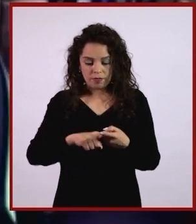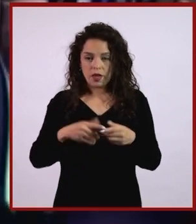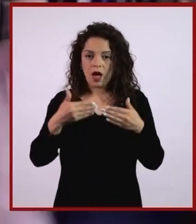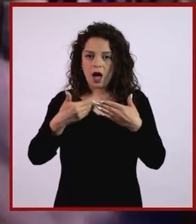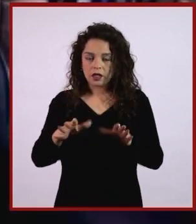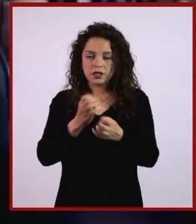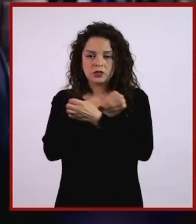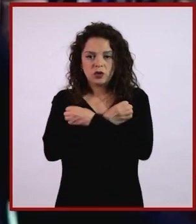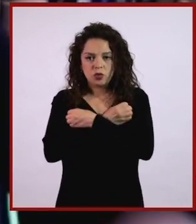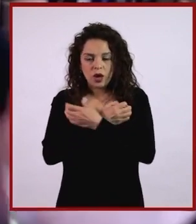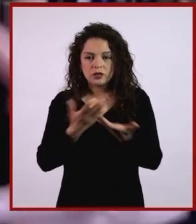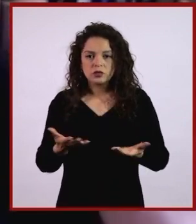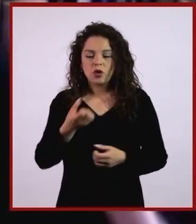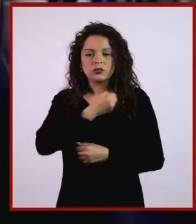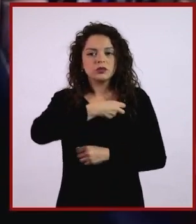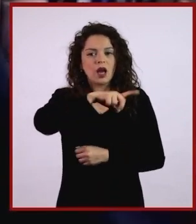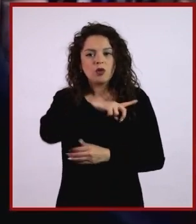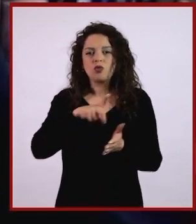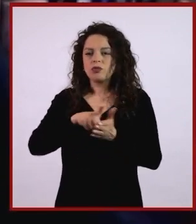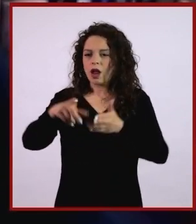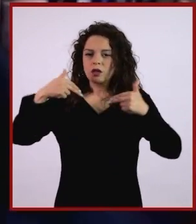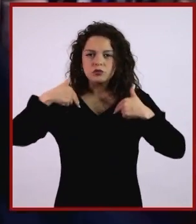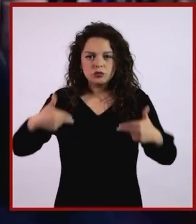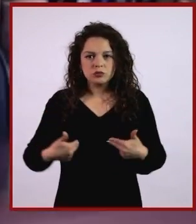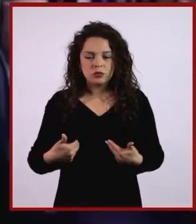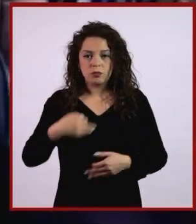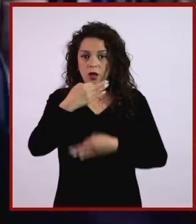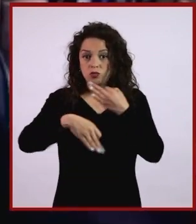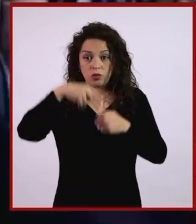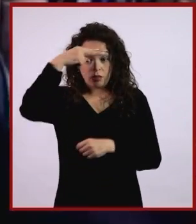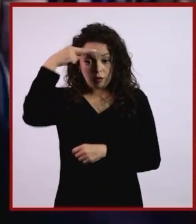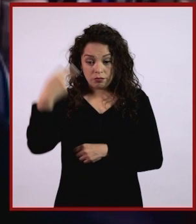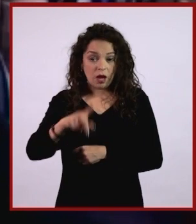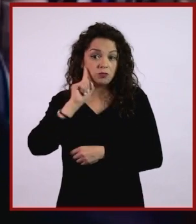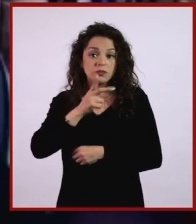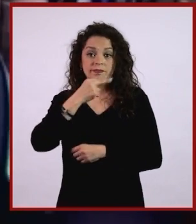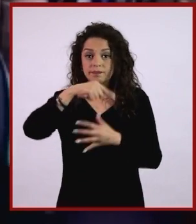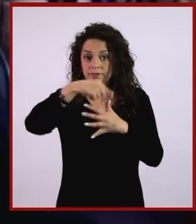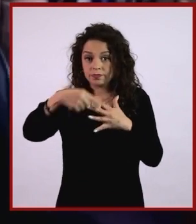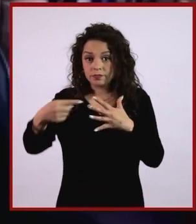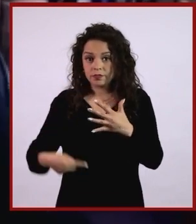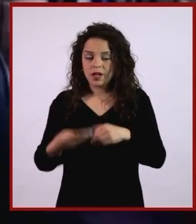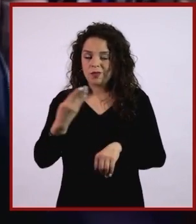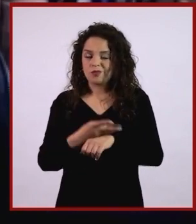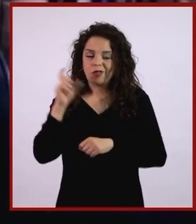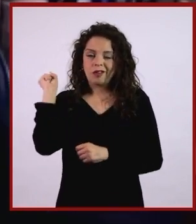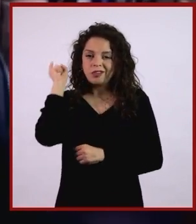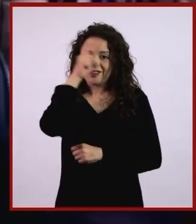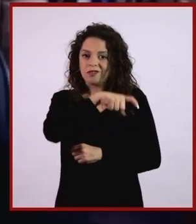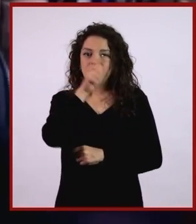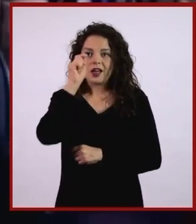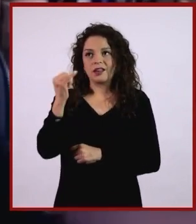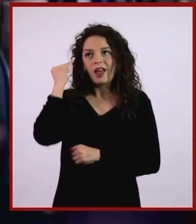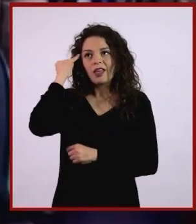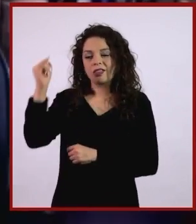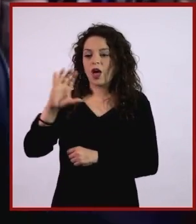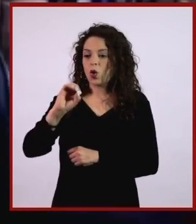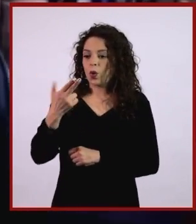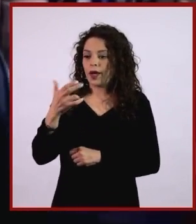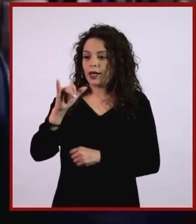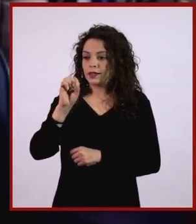acceso a la educación y a la salud, de derechos humanos que tengan todas y todos los mexicanos, pues va a ser muy difícil que cualquier idea de